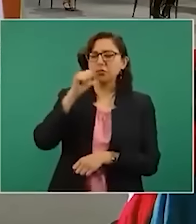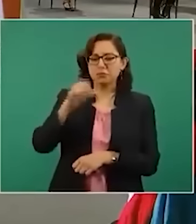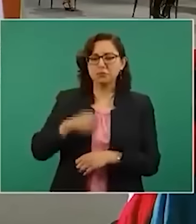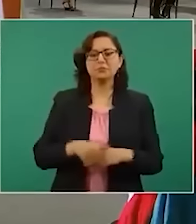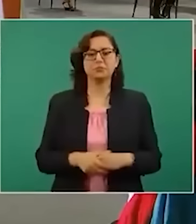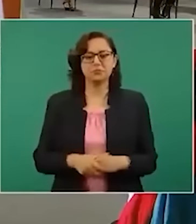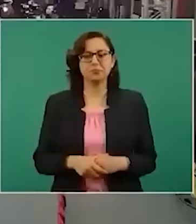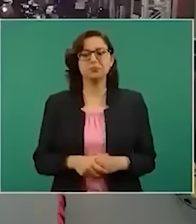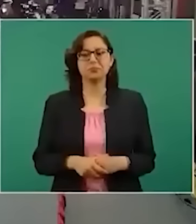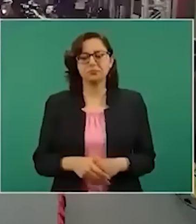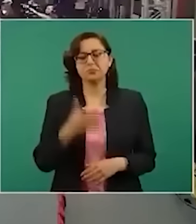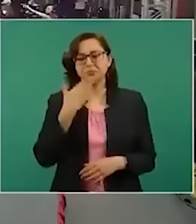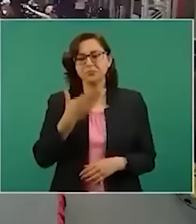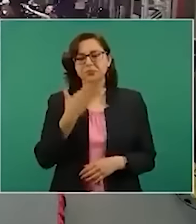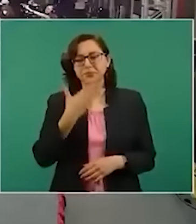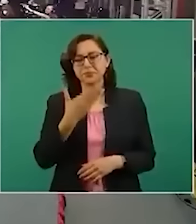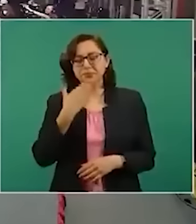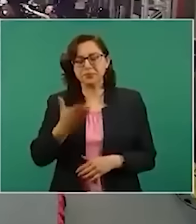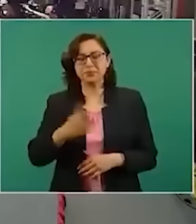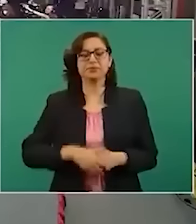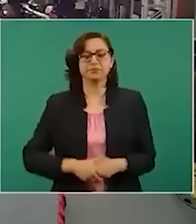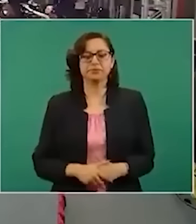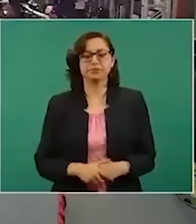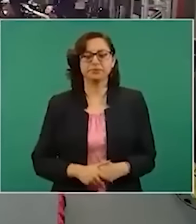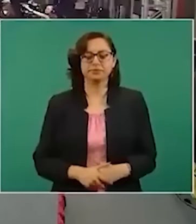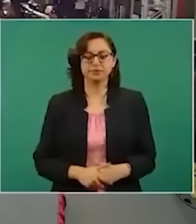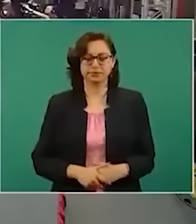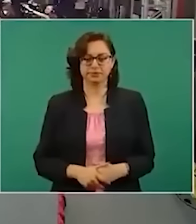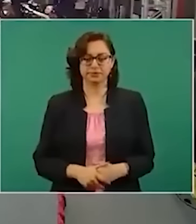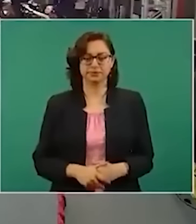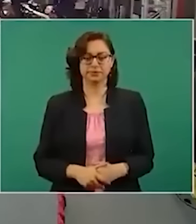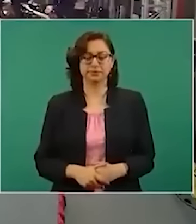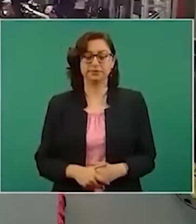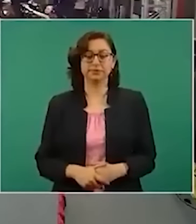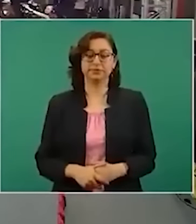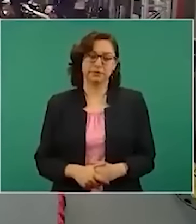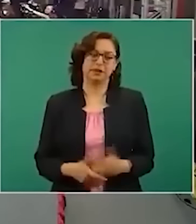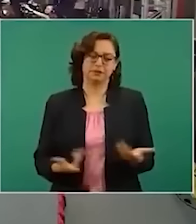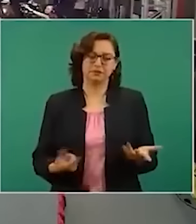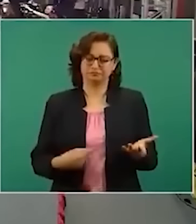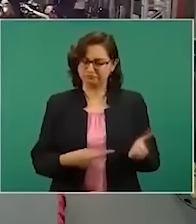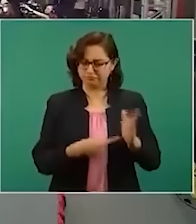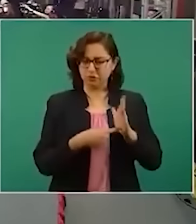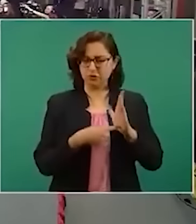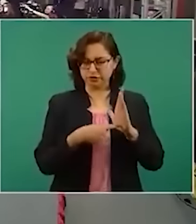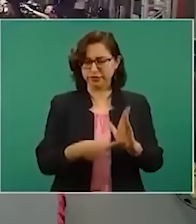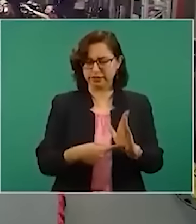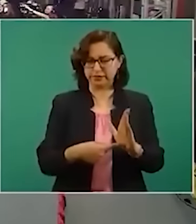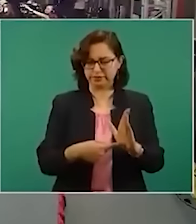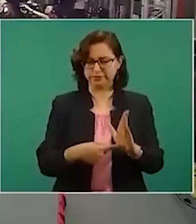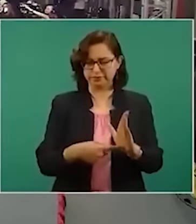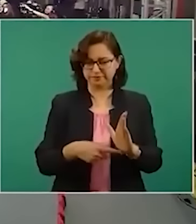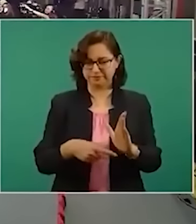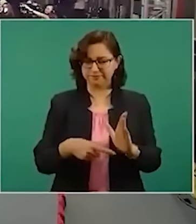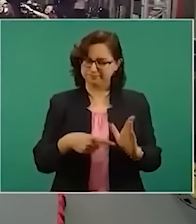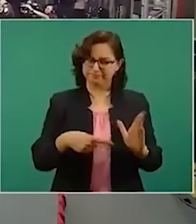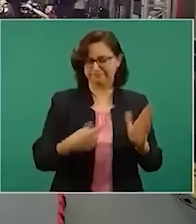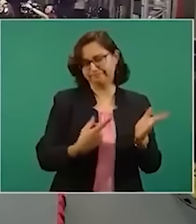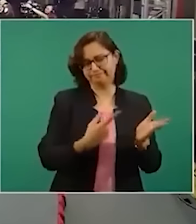irresponsable muy bien este se aclara porque están